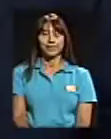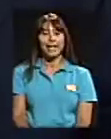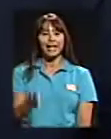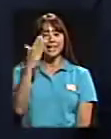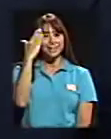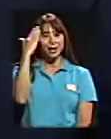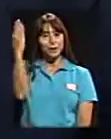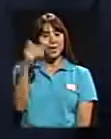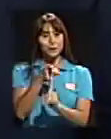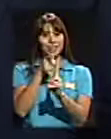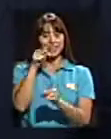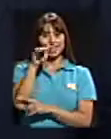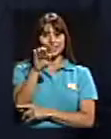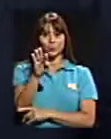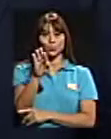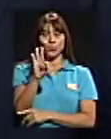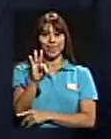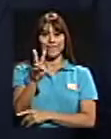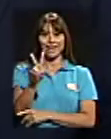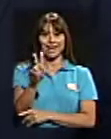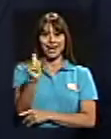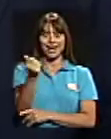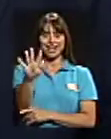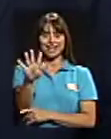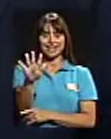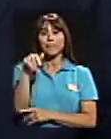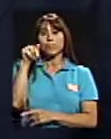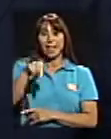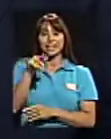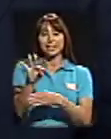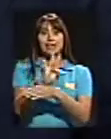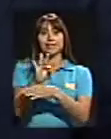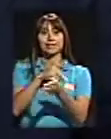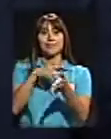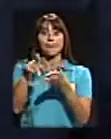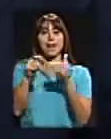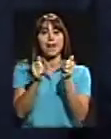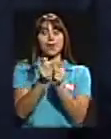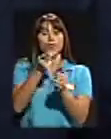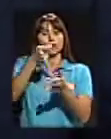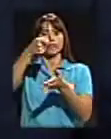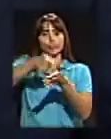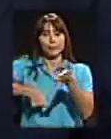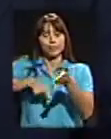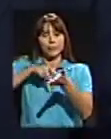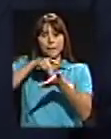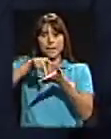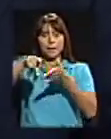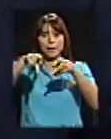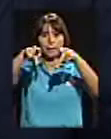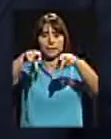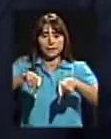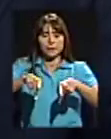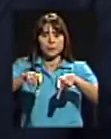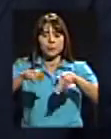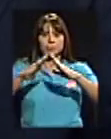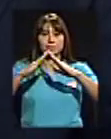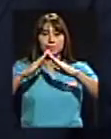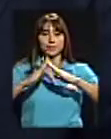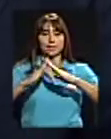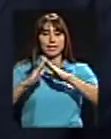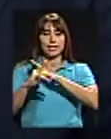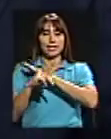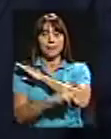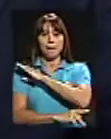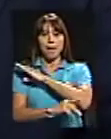Les saludamos desde Su TV, Canal 15, este canal que se paga con los impuestos que tributan los habitantes de este